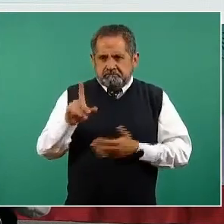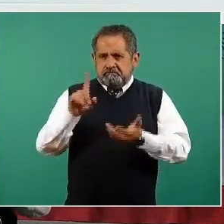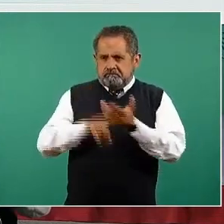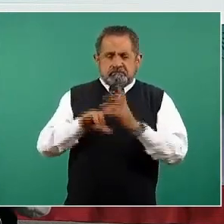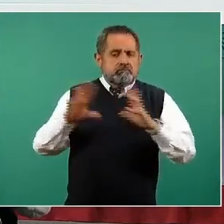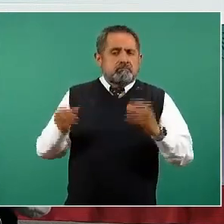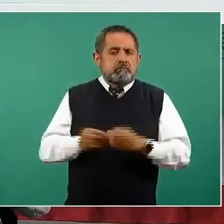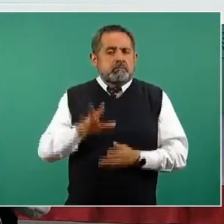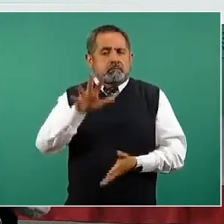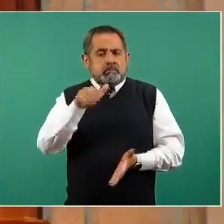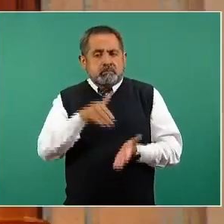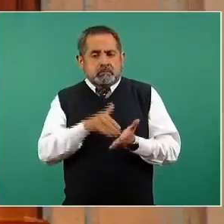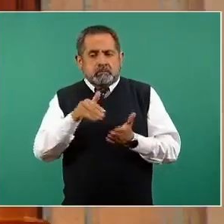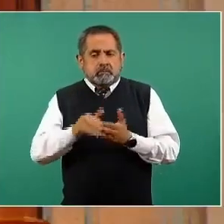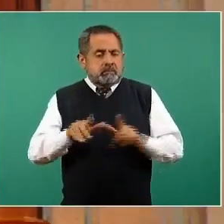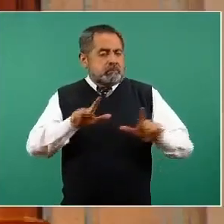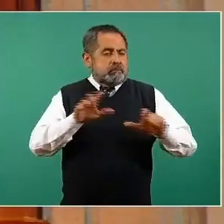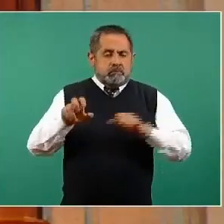aplicado,